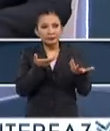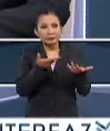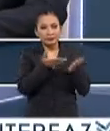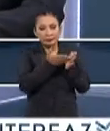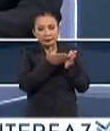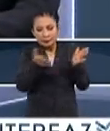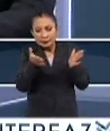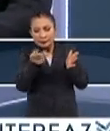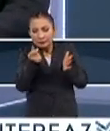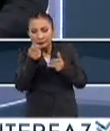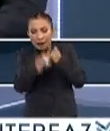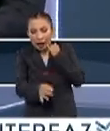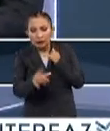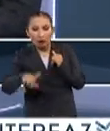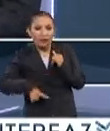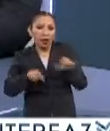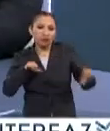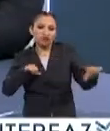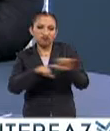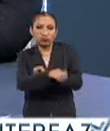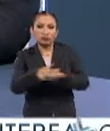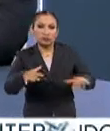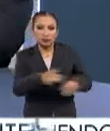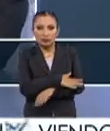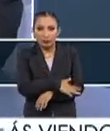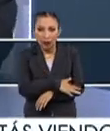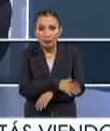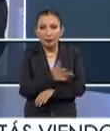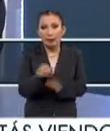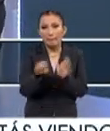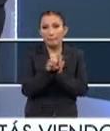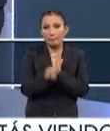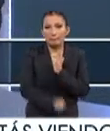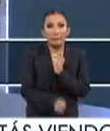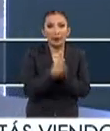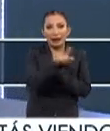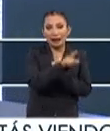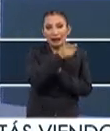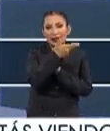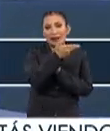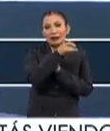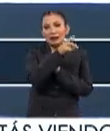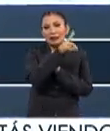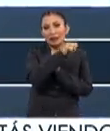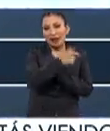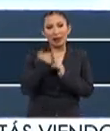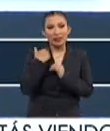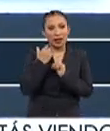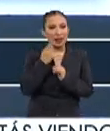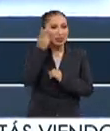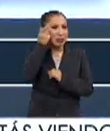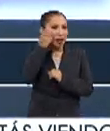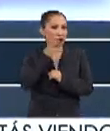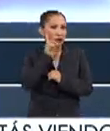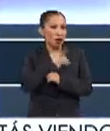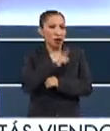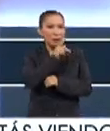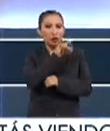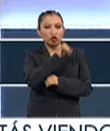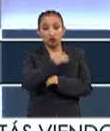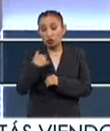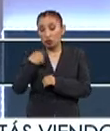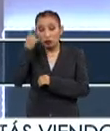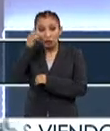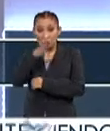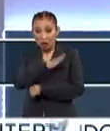una administración. En el caso de Hilda, desde la dirección de producción, y en el mío, desde